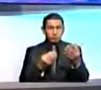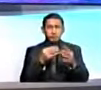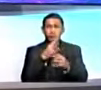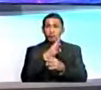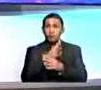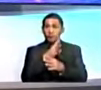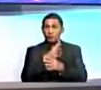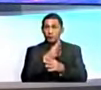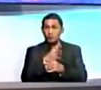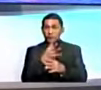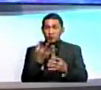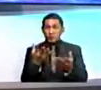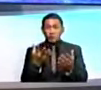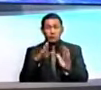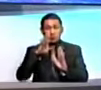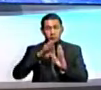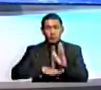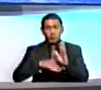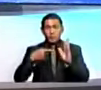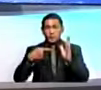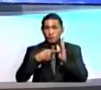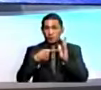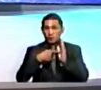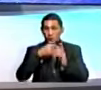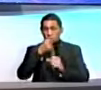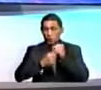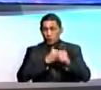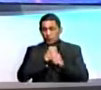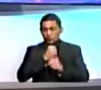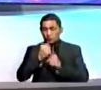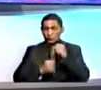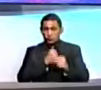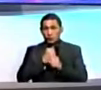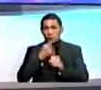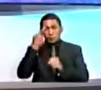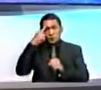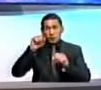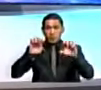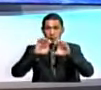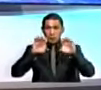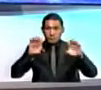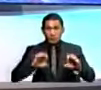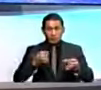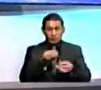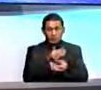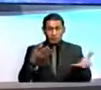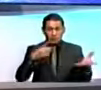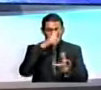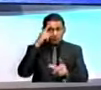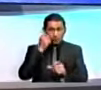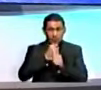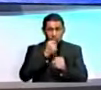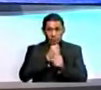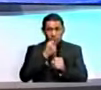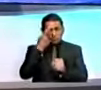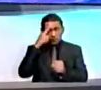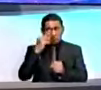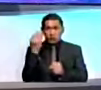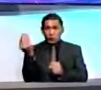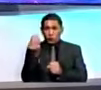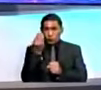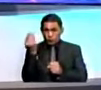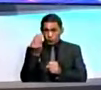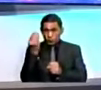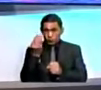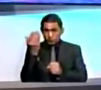de deducción adicional del impuesto a la renta. Esto para empresas que creen nuevas plazas de trabajo y contraten a jóvenes